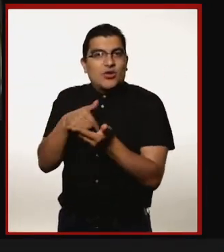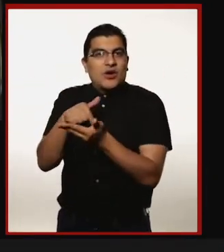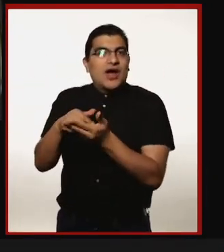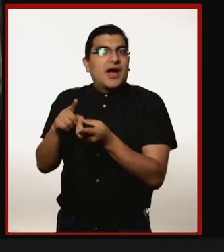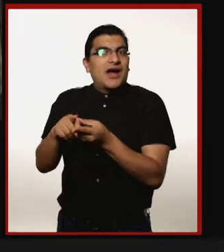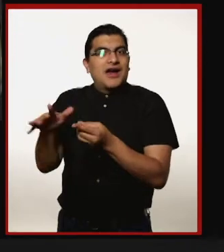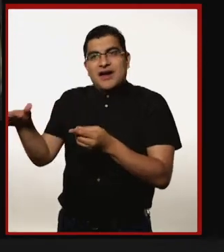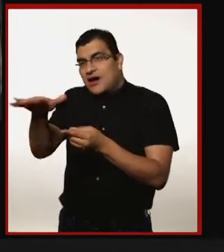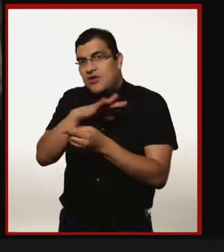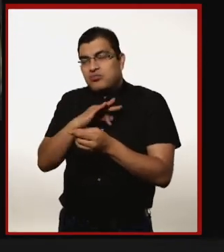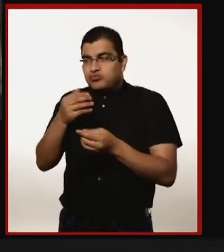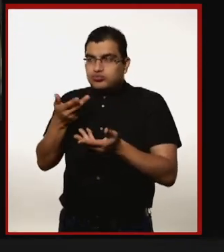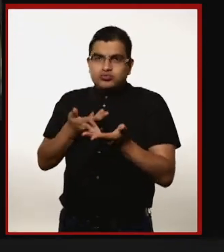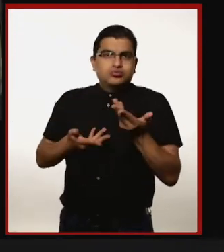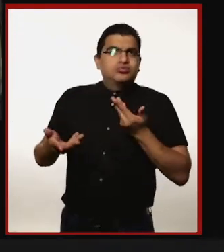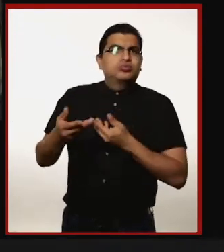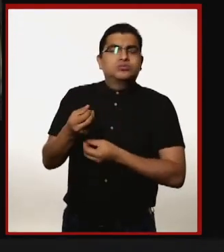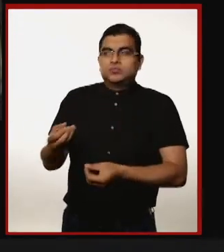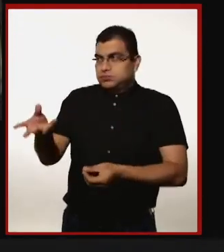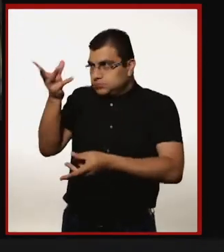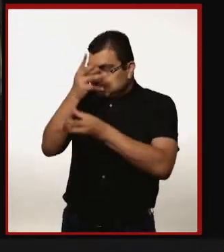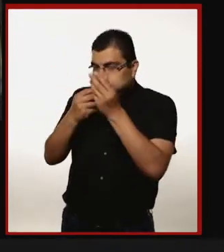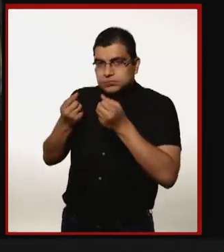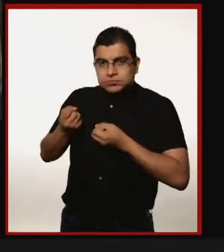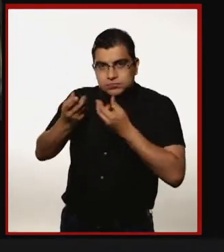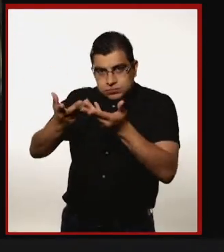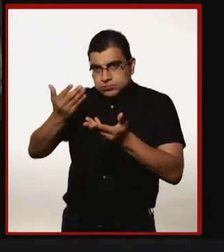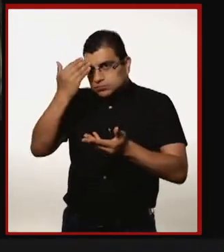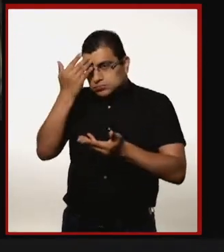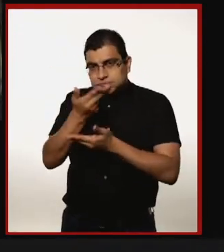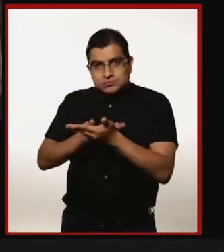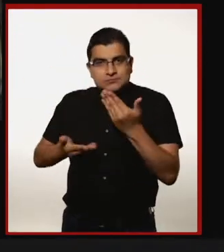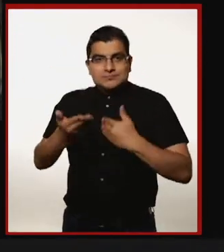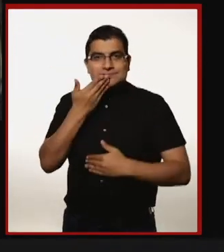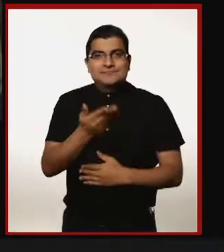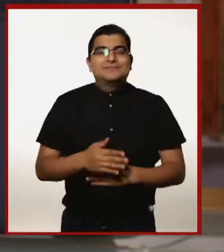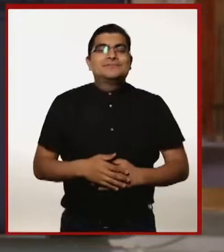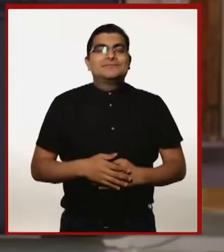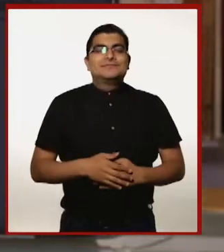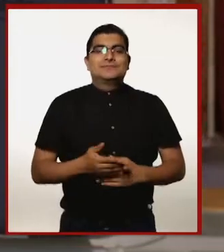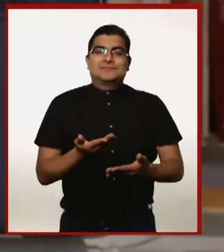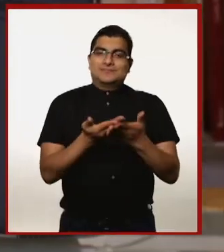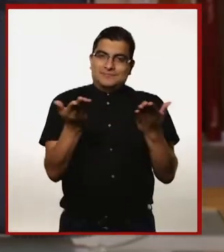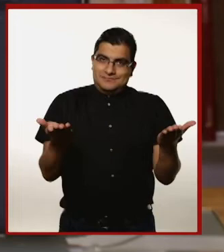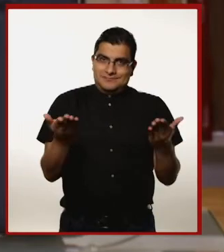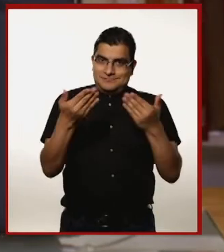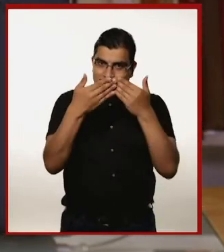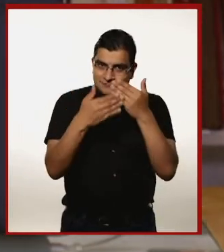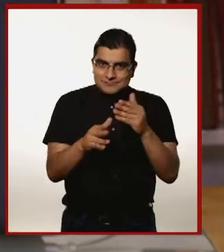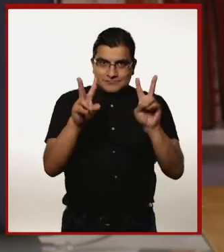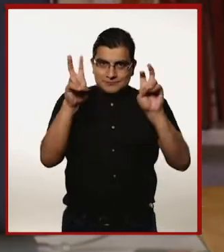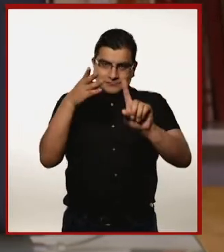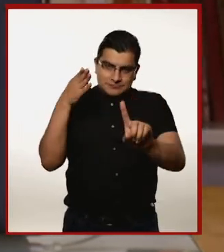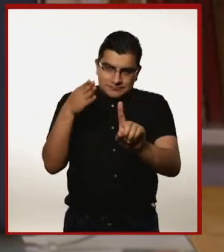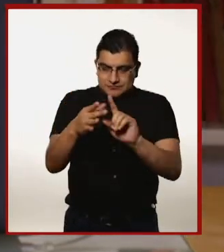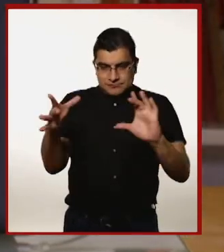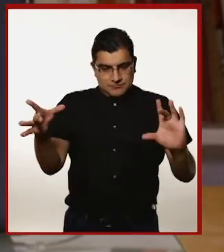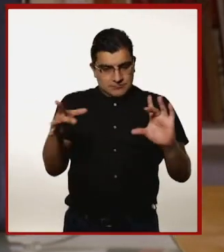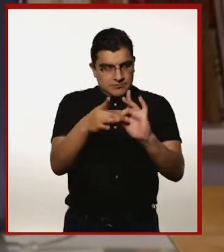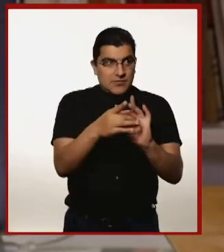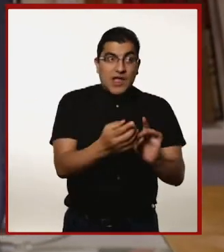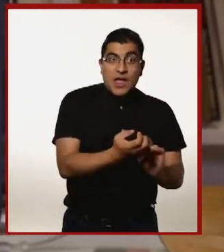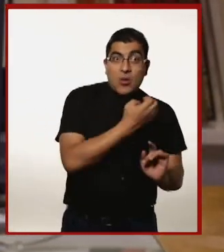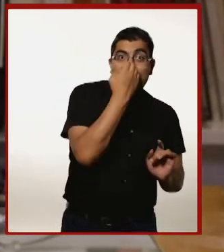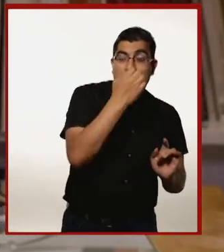es un espacio donde podemos ir desplegar también todo ese saber, ¿no? Todo ese conocimiento. Ahora que estamos entrando de lleno al tema